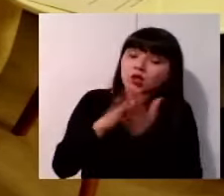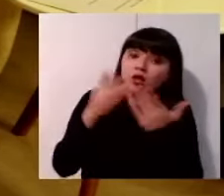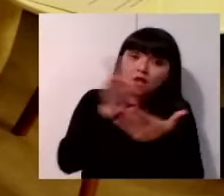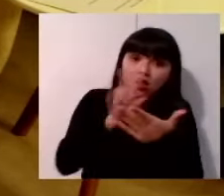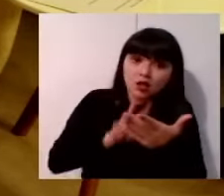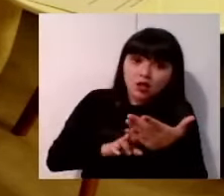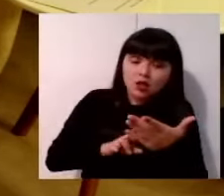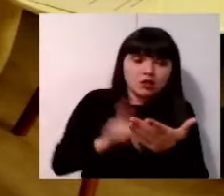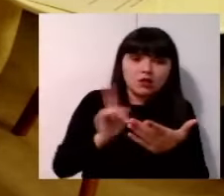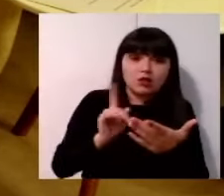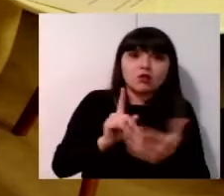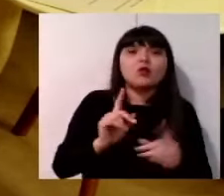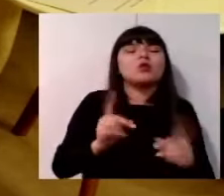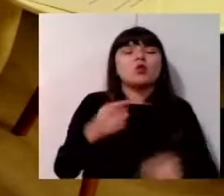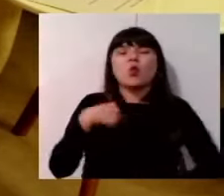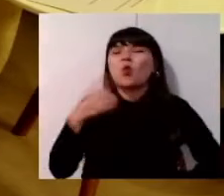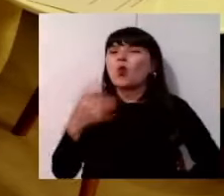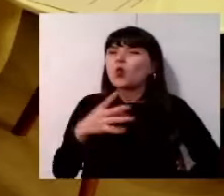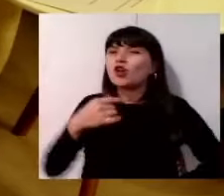dije,